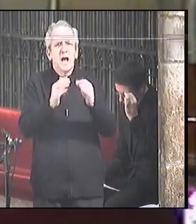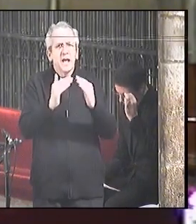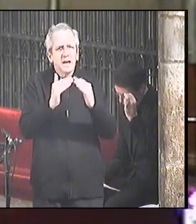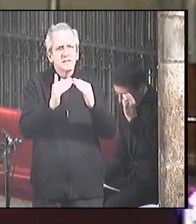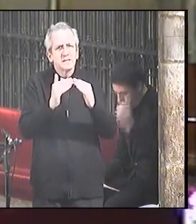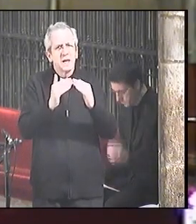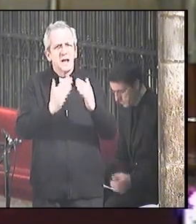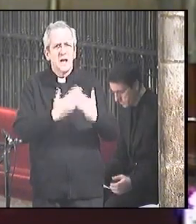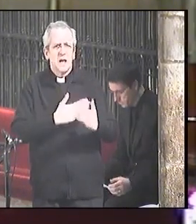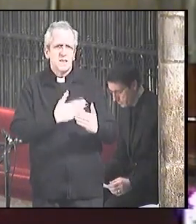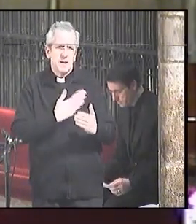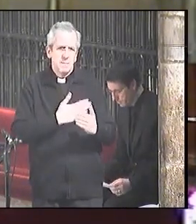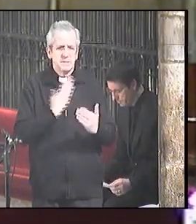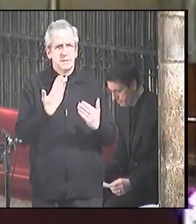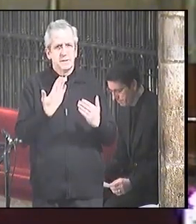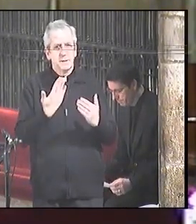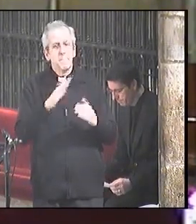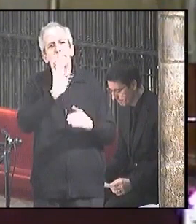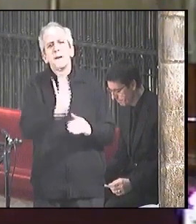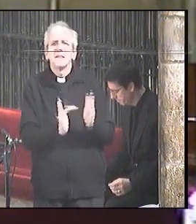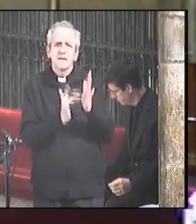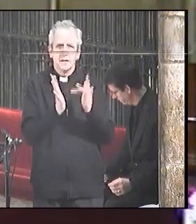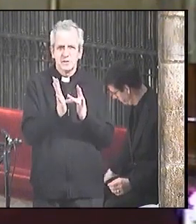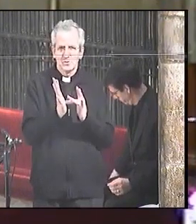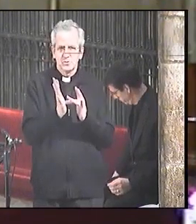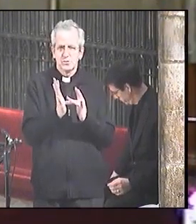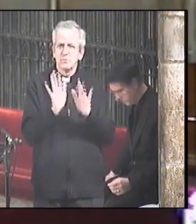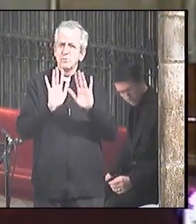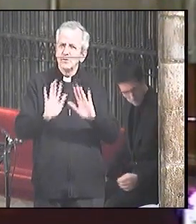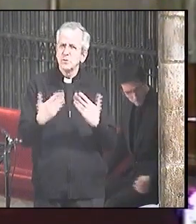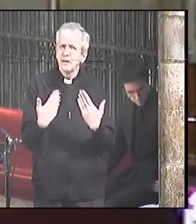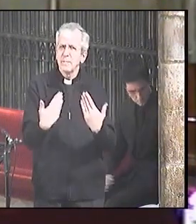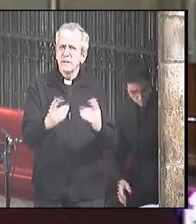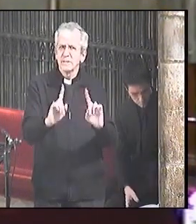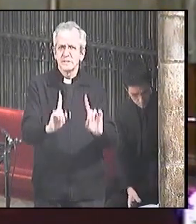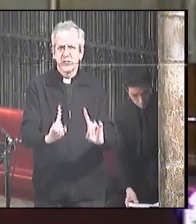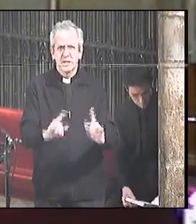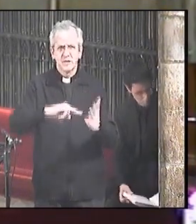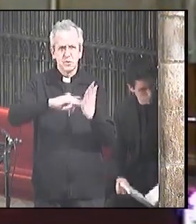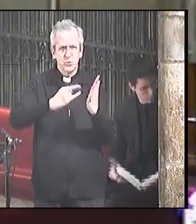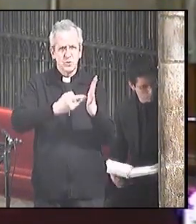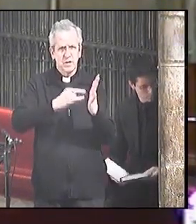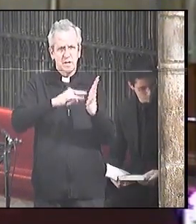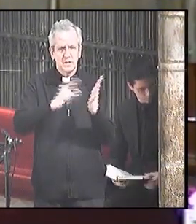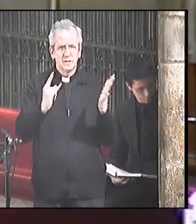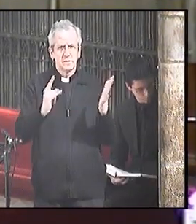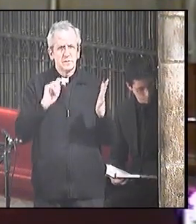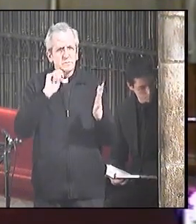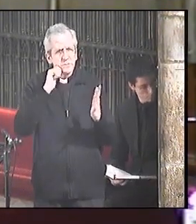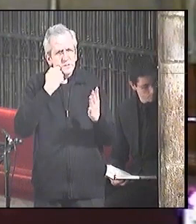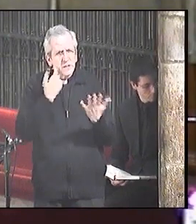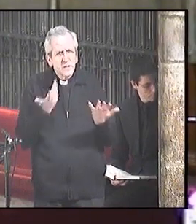dar el pésame. Parece que Jesús no tiene prisa en solucionar los temas. Es un misterio